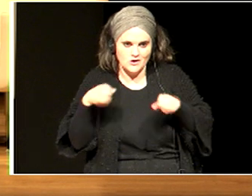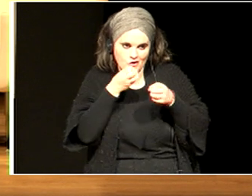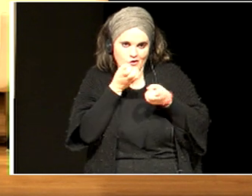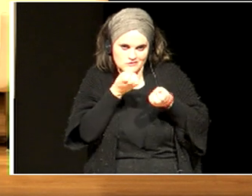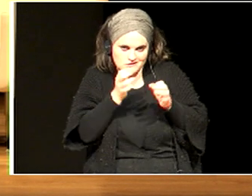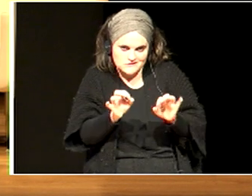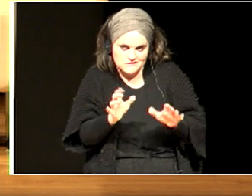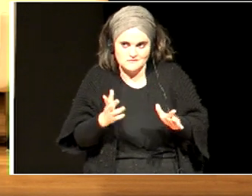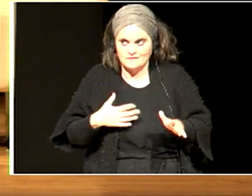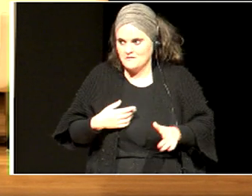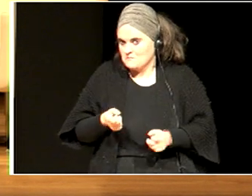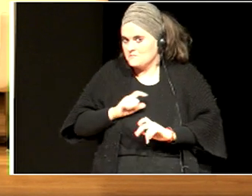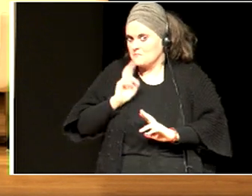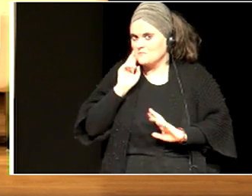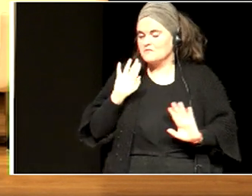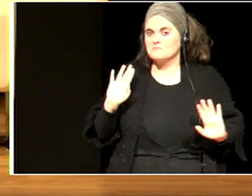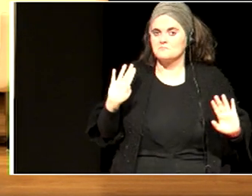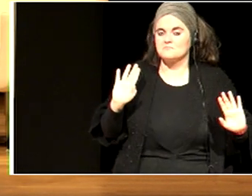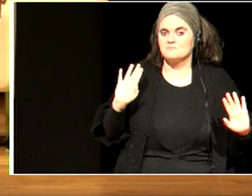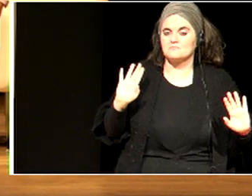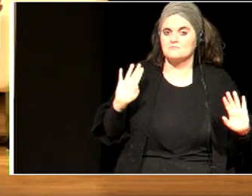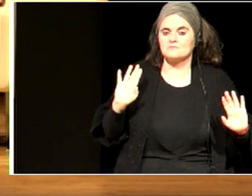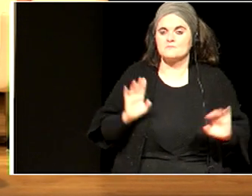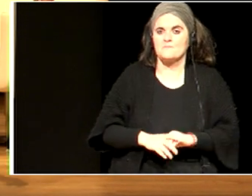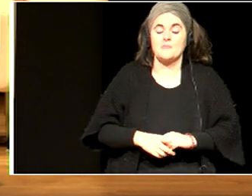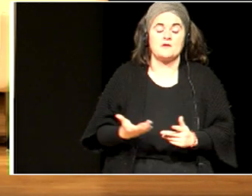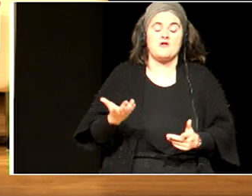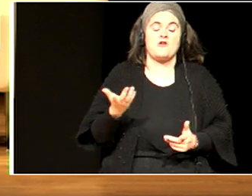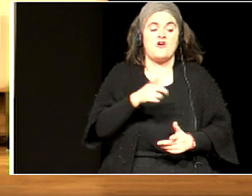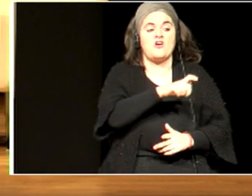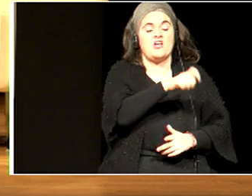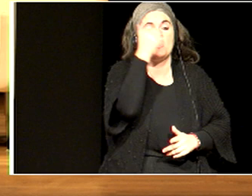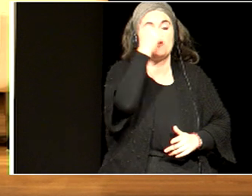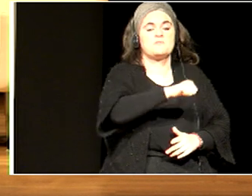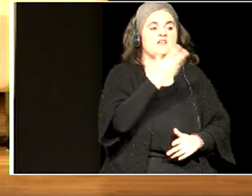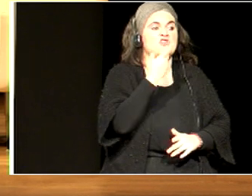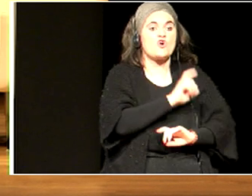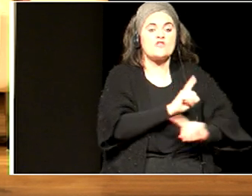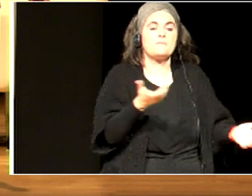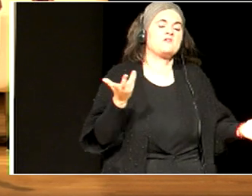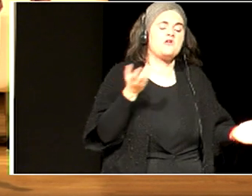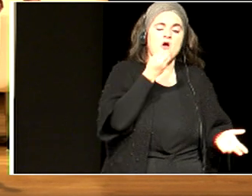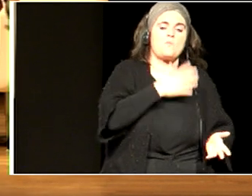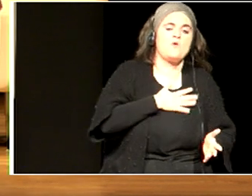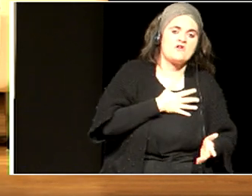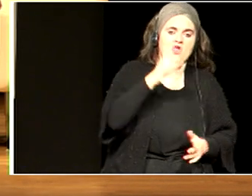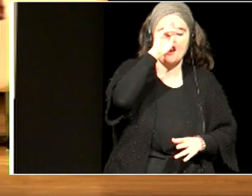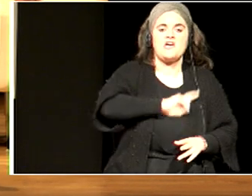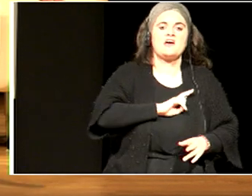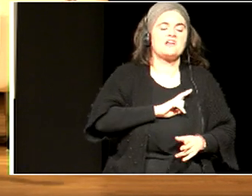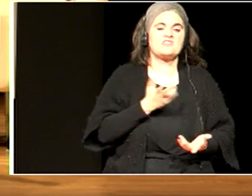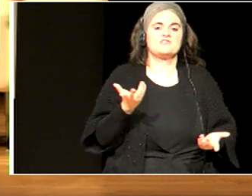miedo no pero el desconocido buen paisano sabes estaba en el ejército por cobrar a ver qué